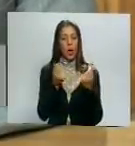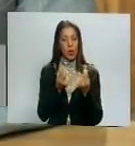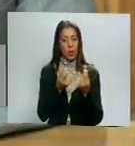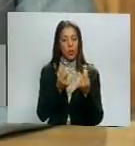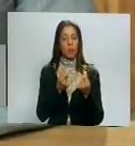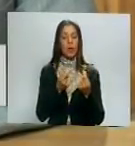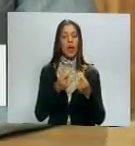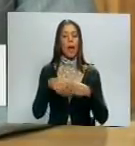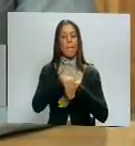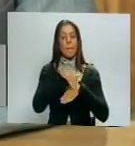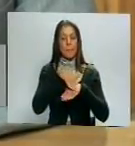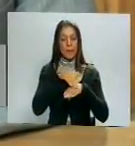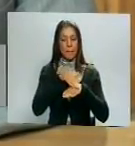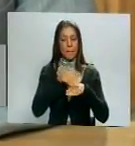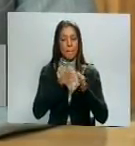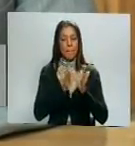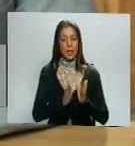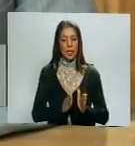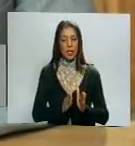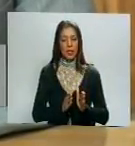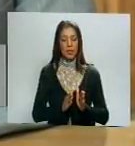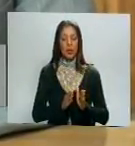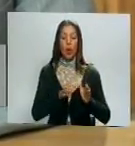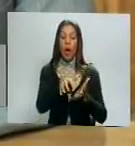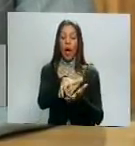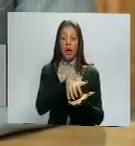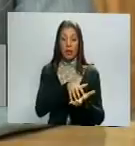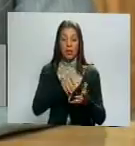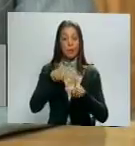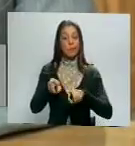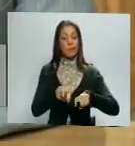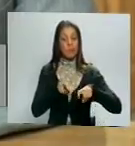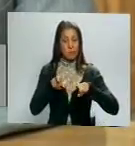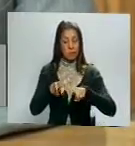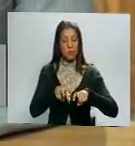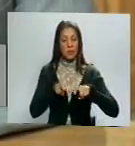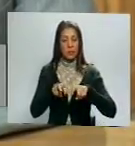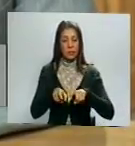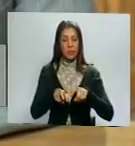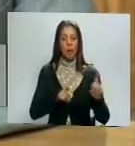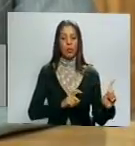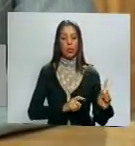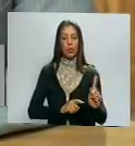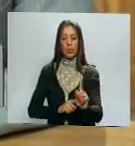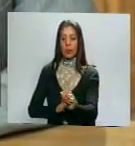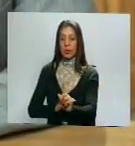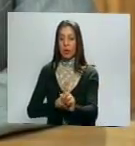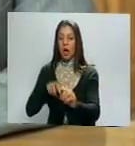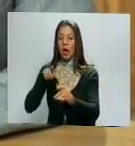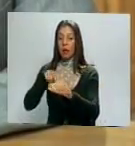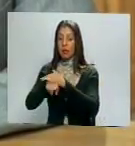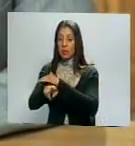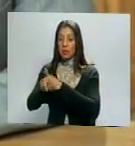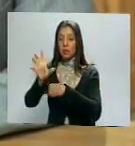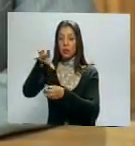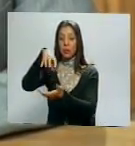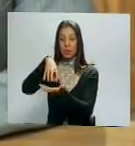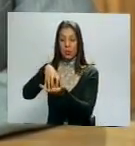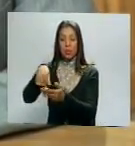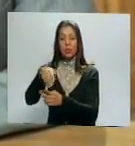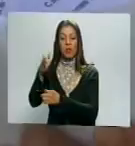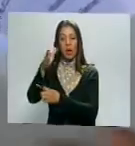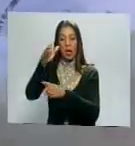y ministro del Poder Popular para Agricultura y Tierras, a su entrada al hemiciclo protocolar de esta Asamblea